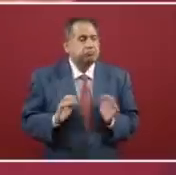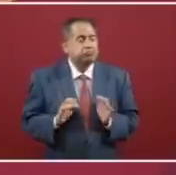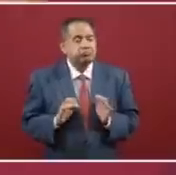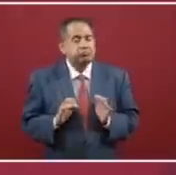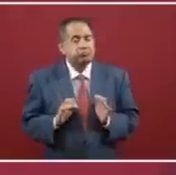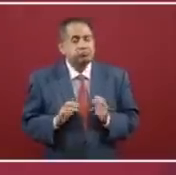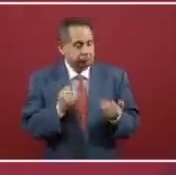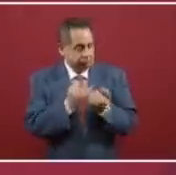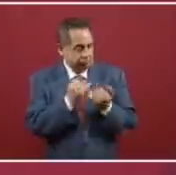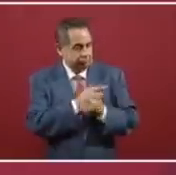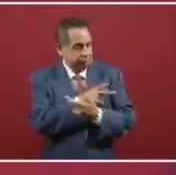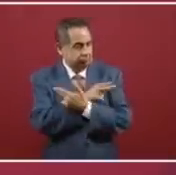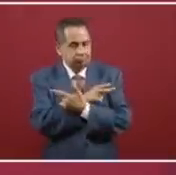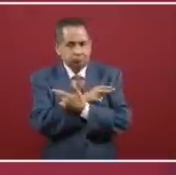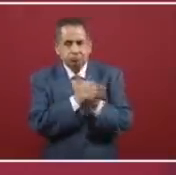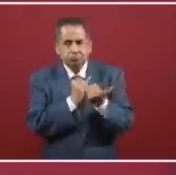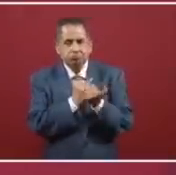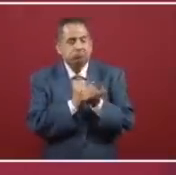su oficio